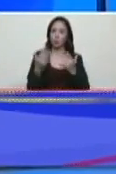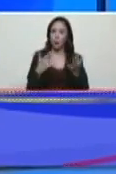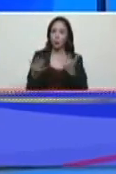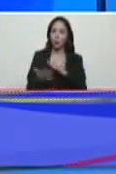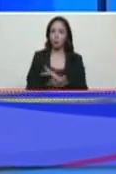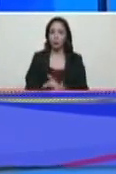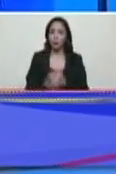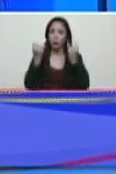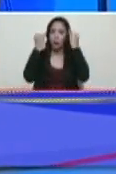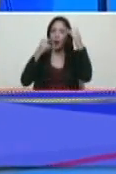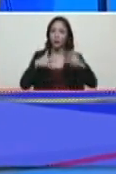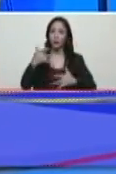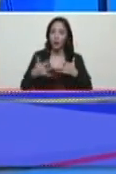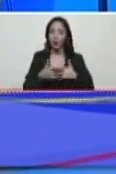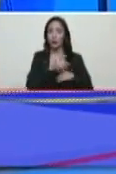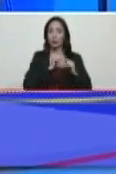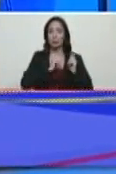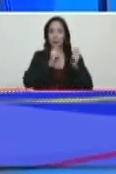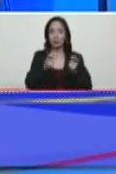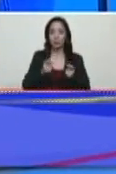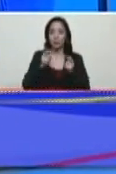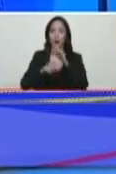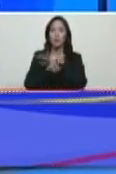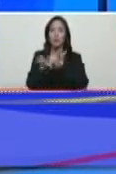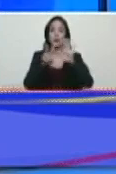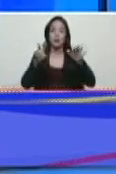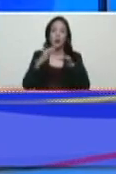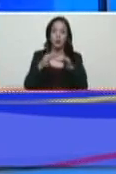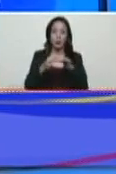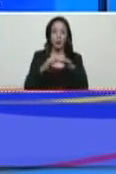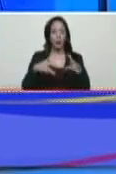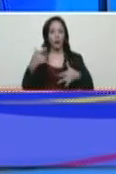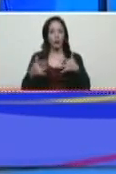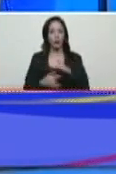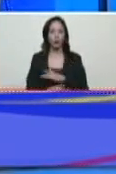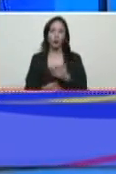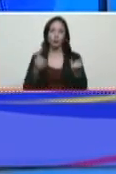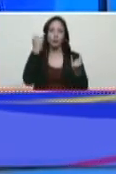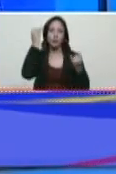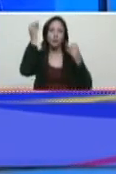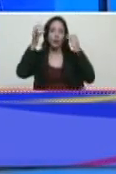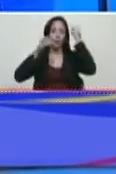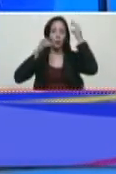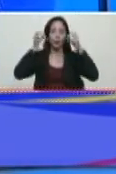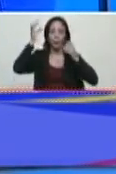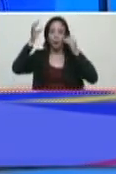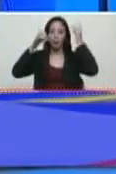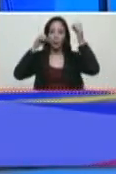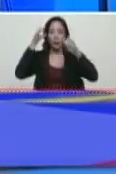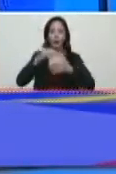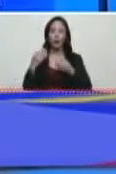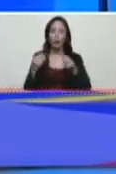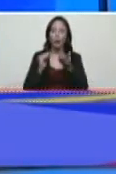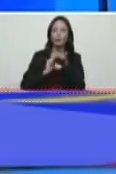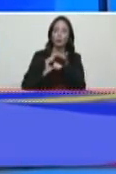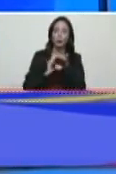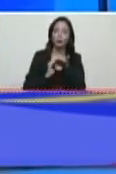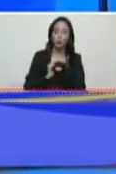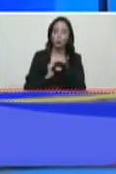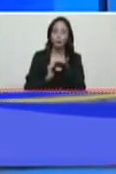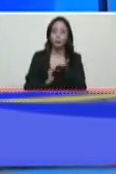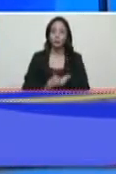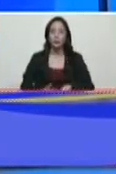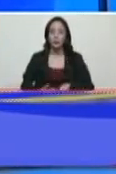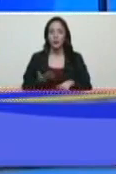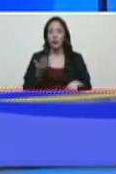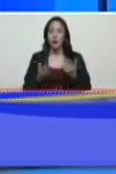y se le dieron unos desafíos el 27 de septiembre. Ellos empezaron a desarrollar las soluciones a desafíos